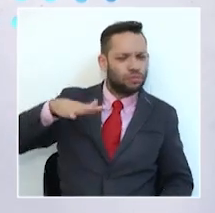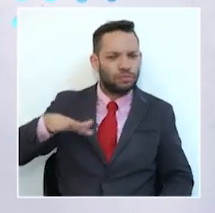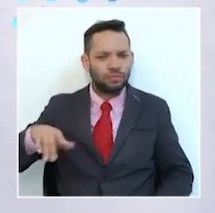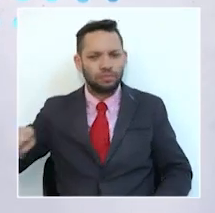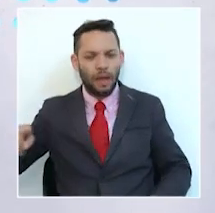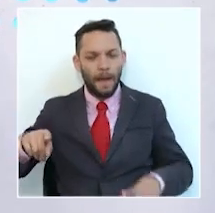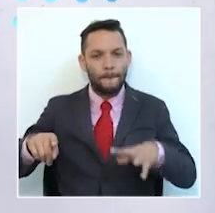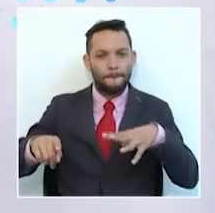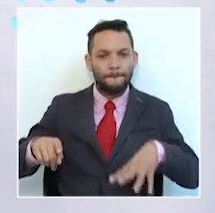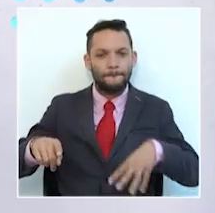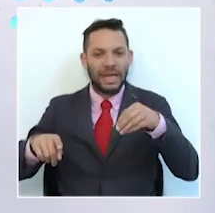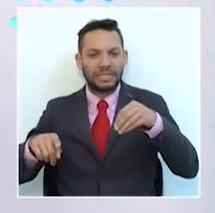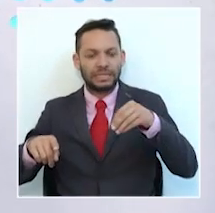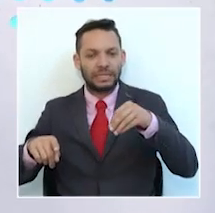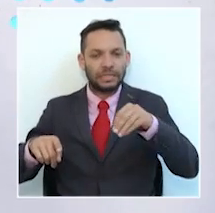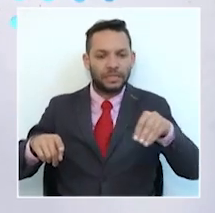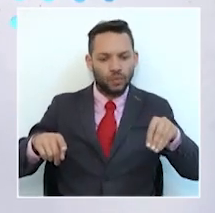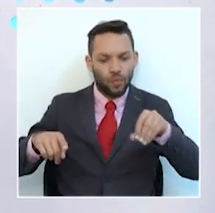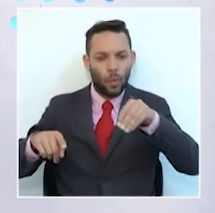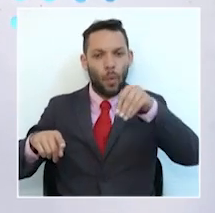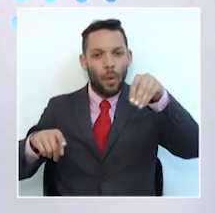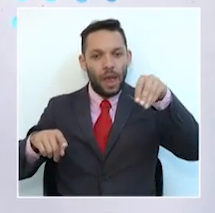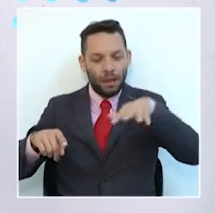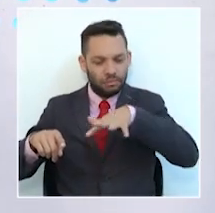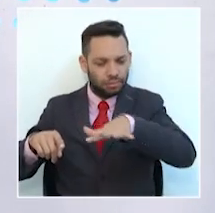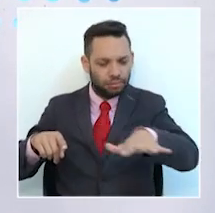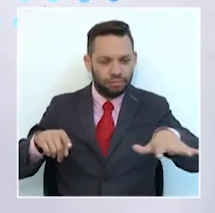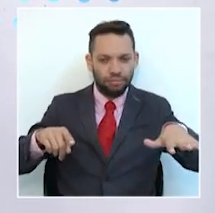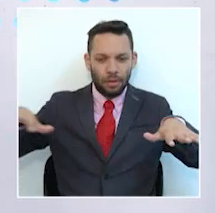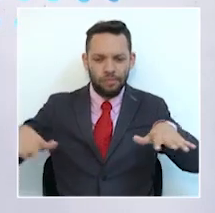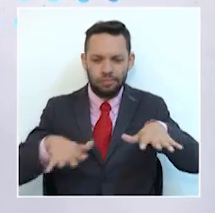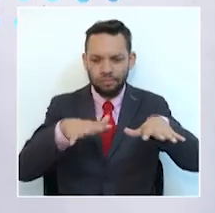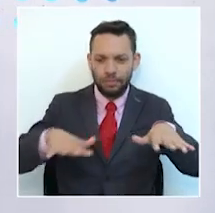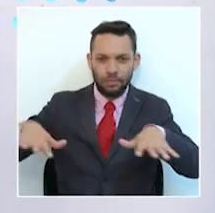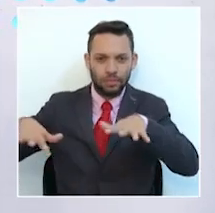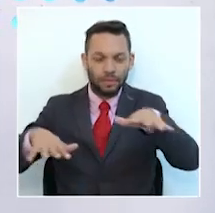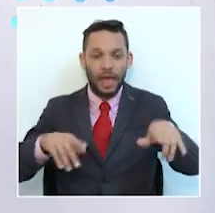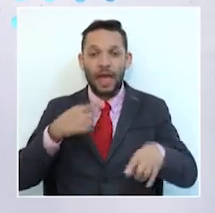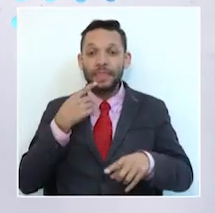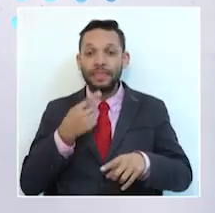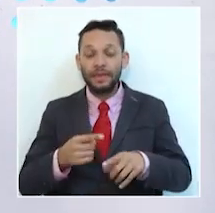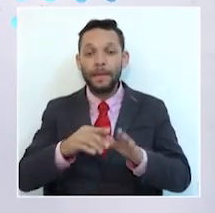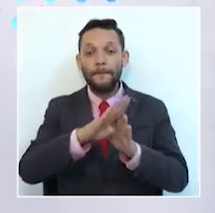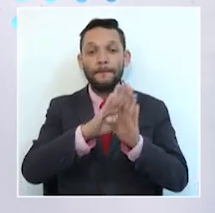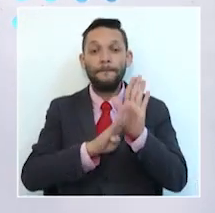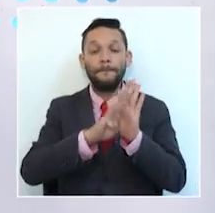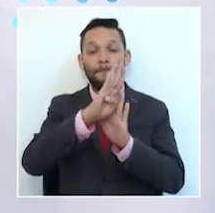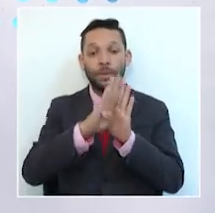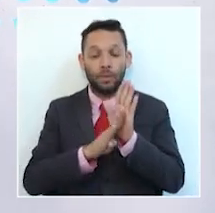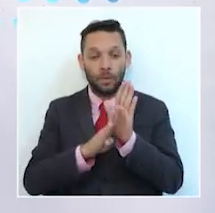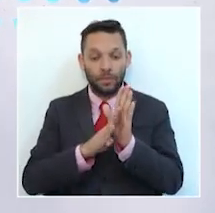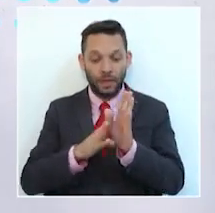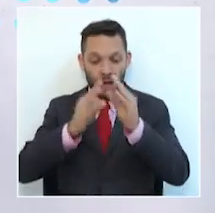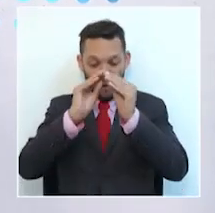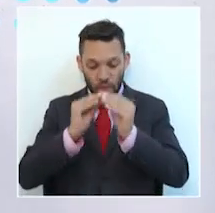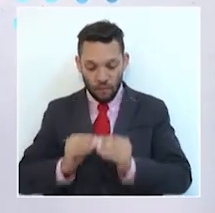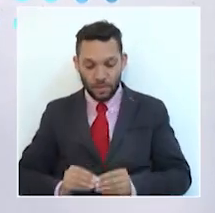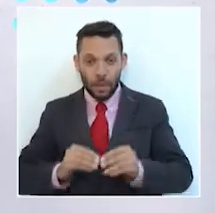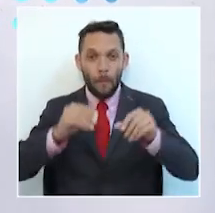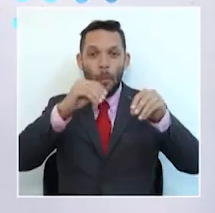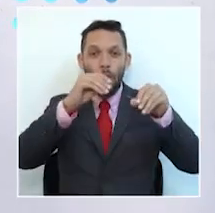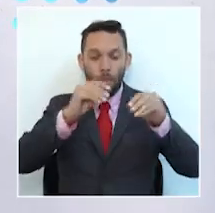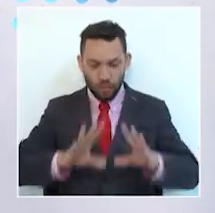a través de los pelones y arcillas sabe que la biblia dice en polvo eres y en polvo te has de convertir